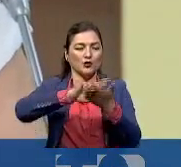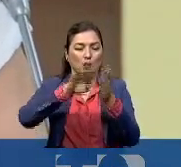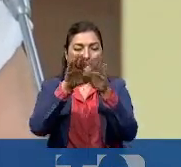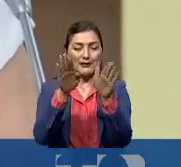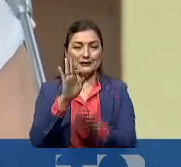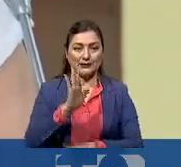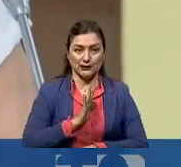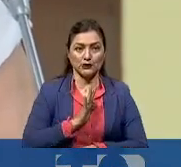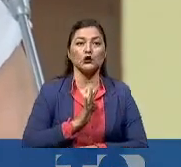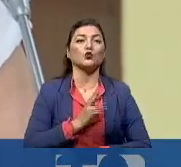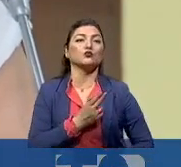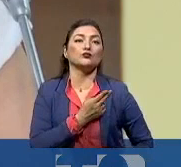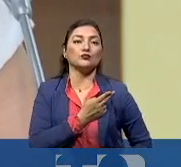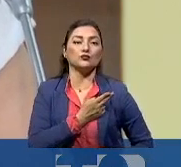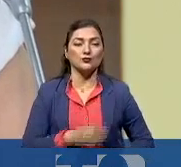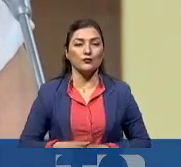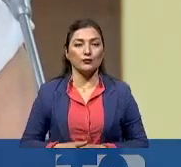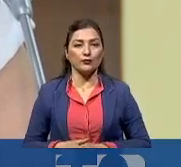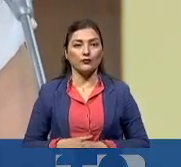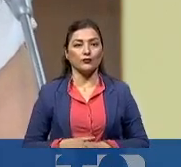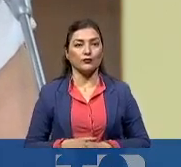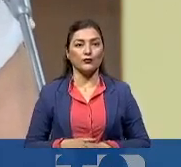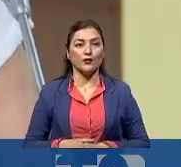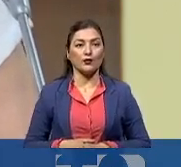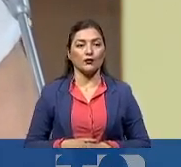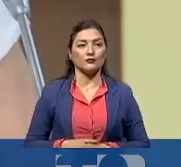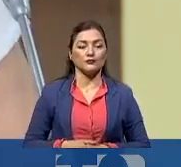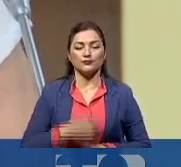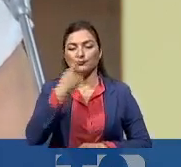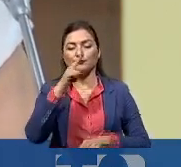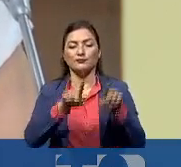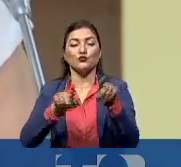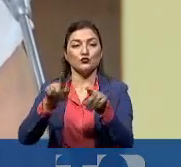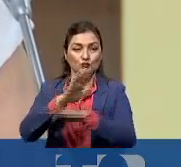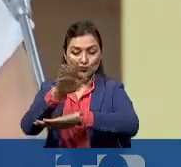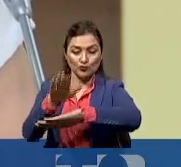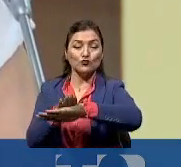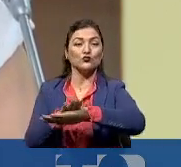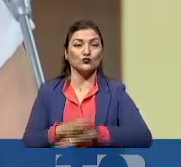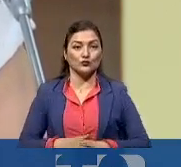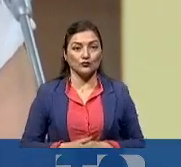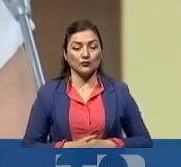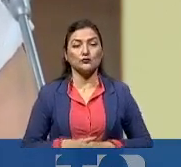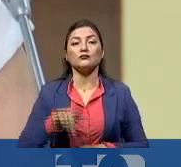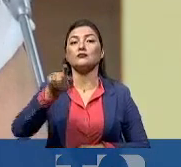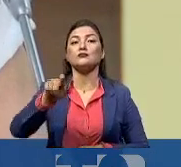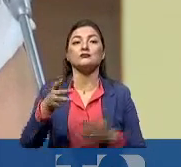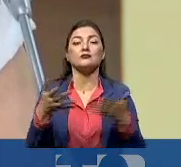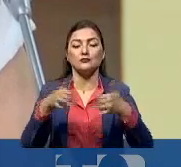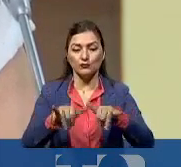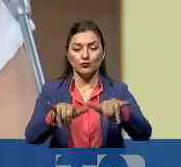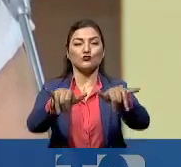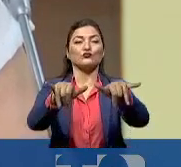universidades que en efecto han mostrado su interés en algunos casos de la necesidad de